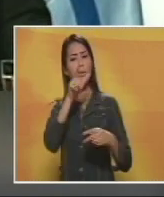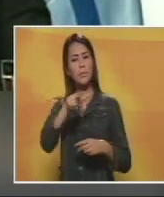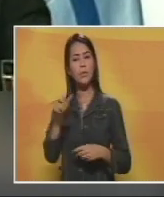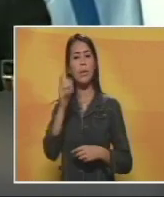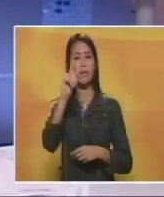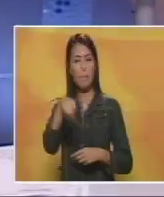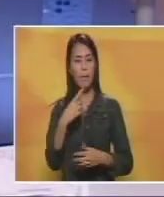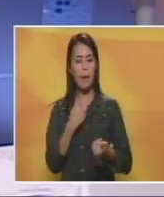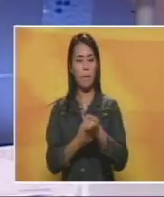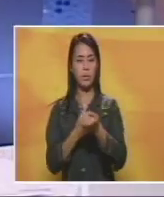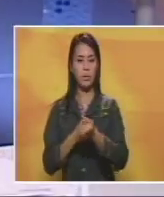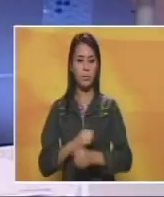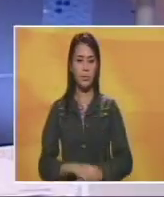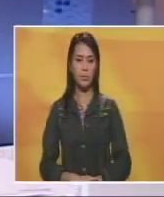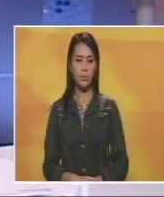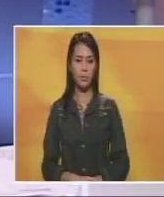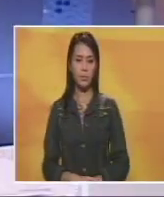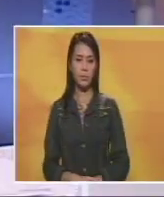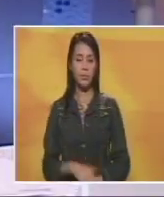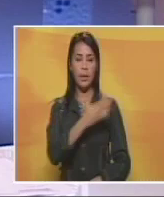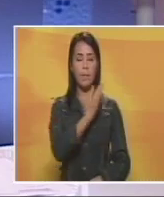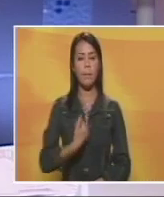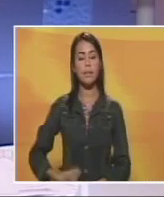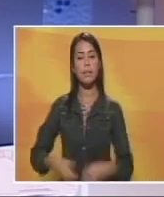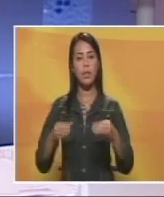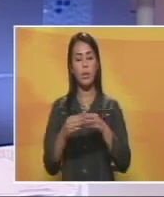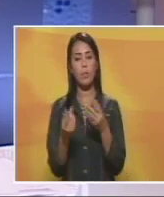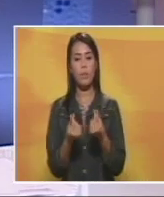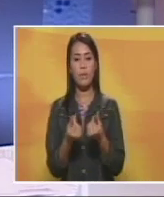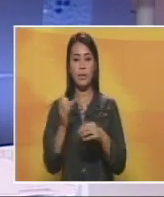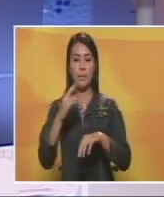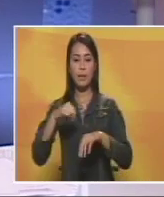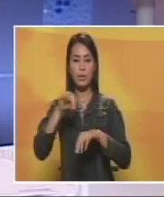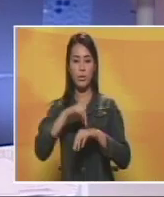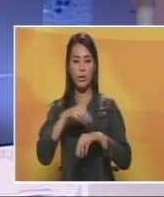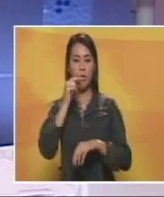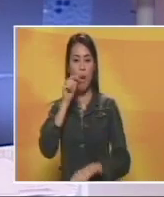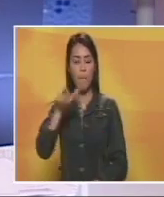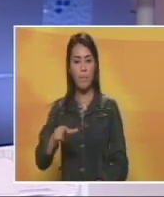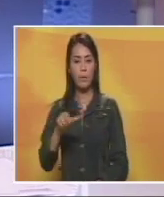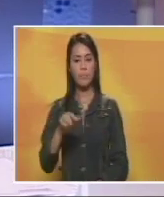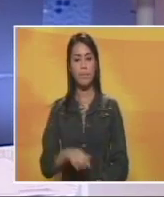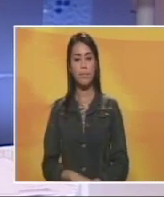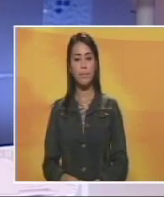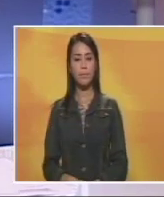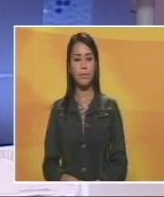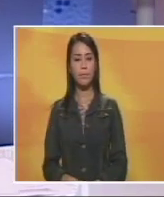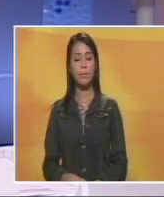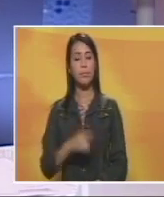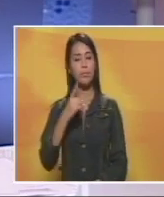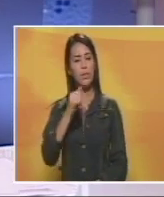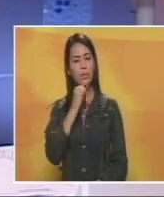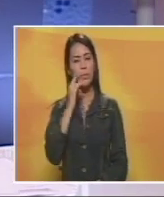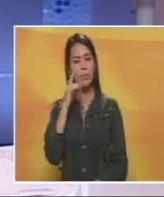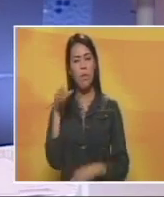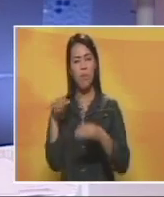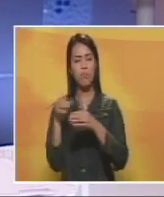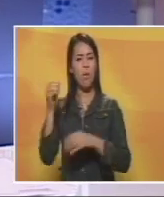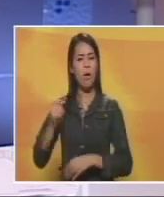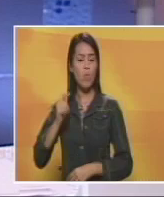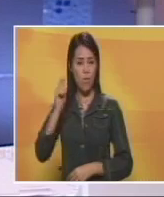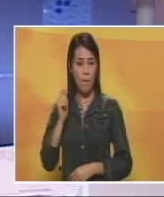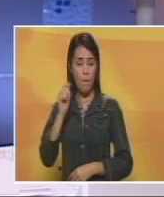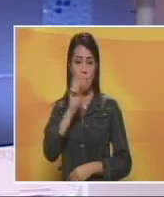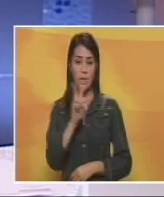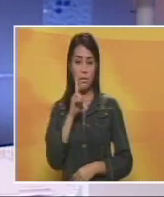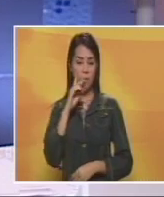implicados. El presidente de la Comisión de Finanzas de la Asamblea Nacional, Rafael Guzmán, destacó que la intención del Parlamento venezolano